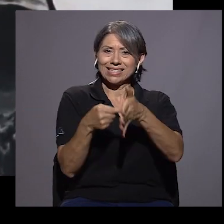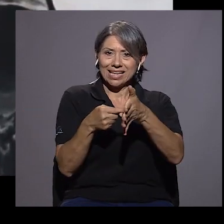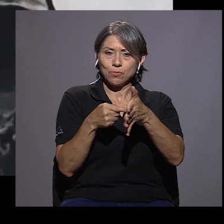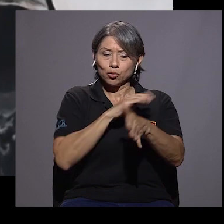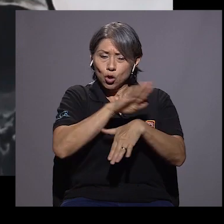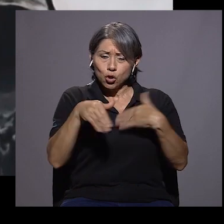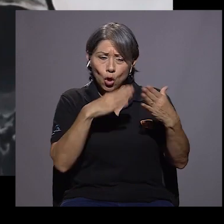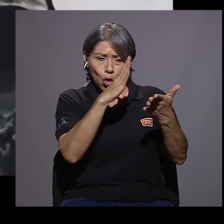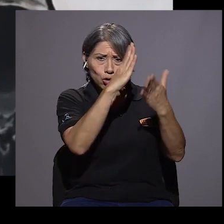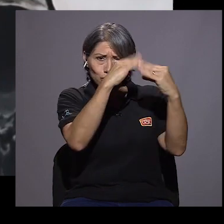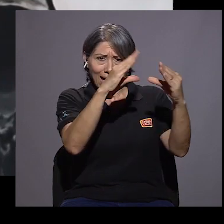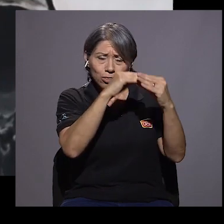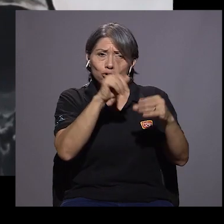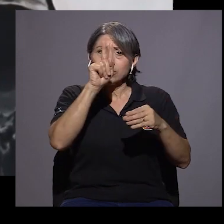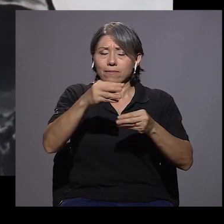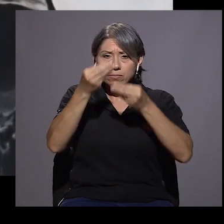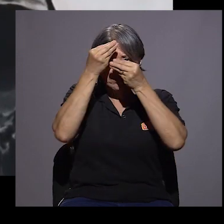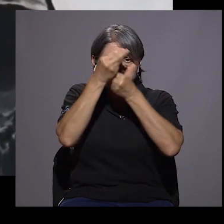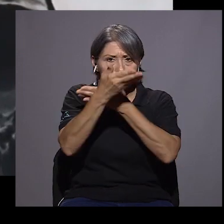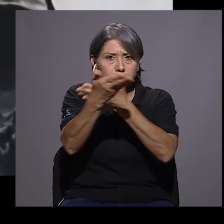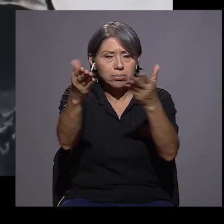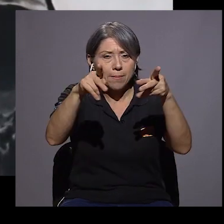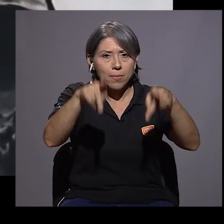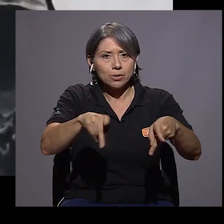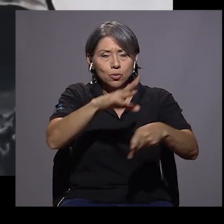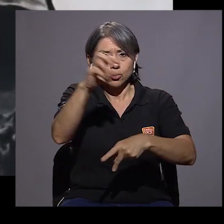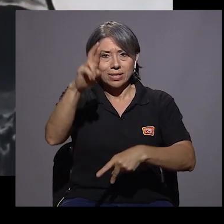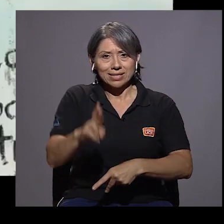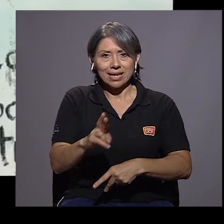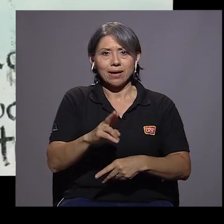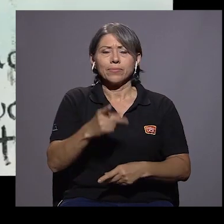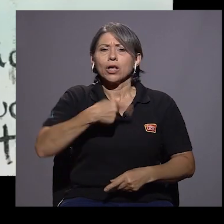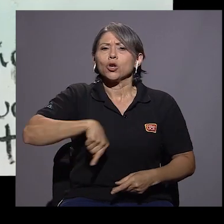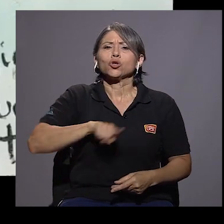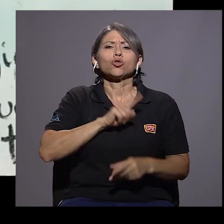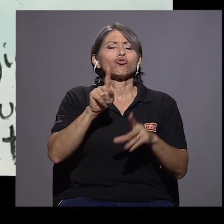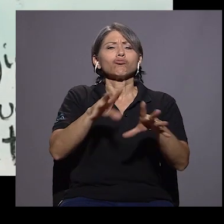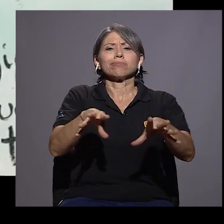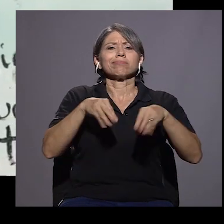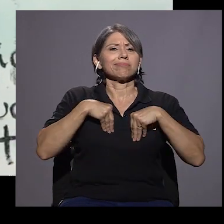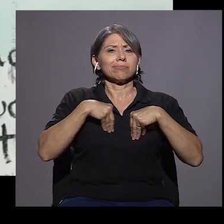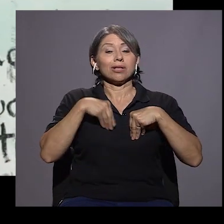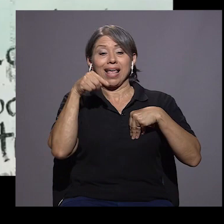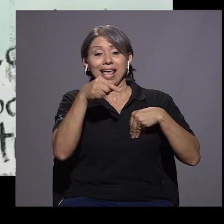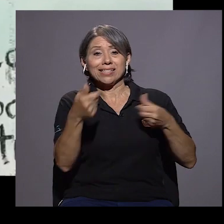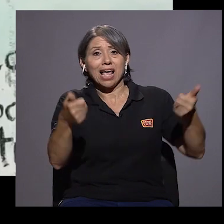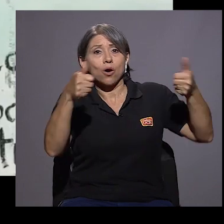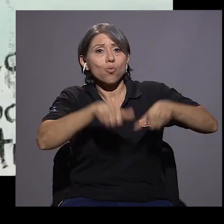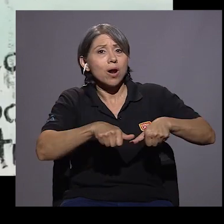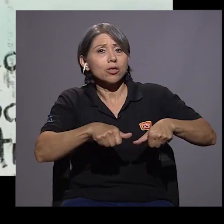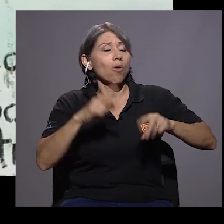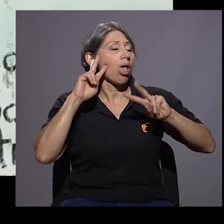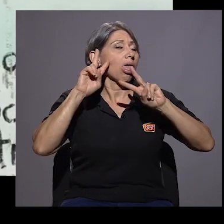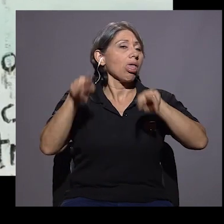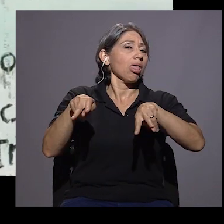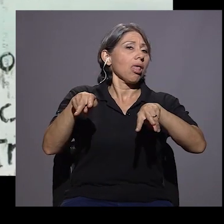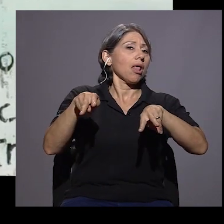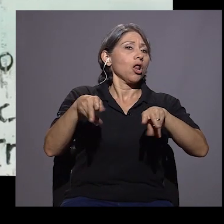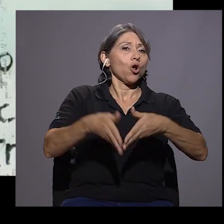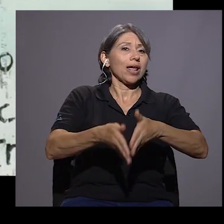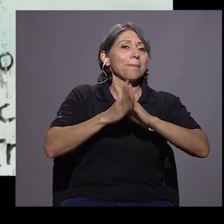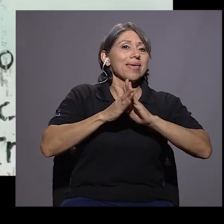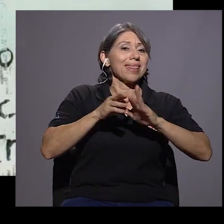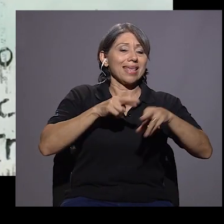que todos estos datos sean públicos para la población costarricense. Reprochamos que el acuerdo ignora las petitorias de las sedes y